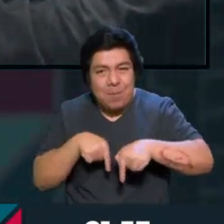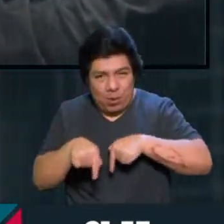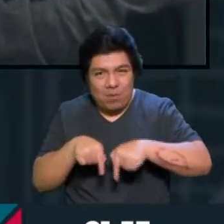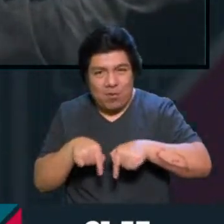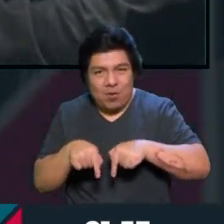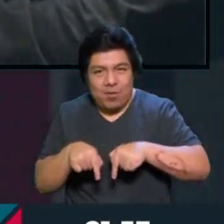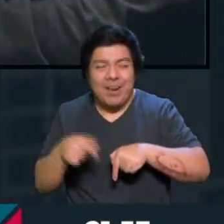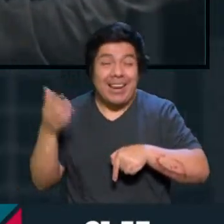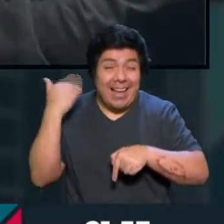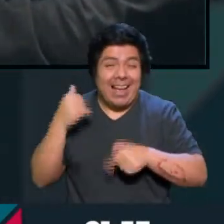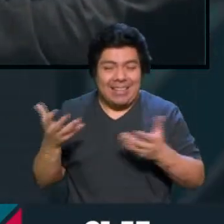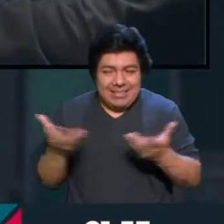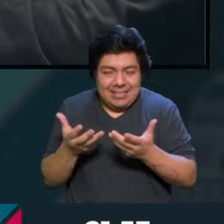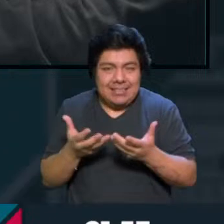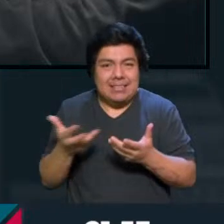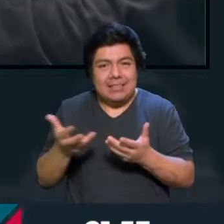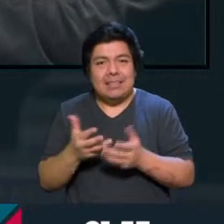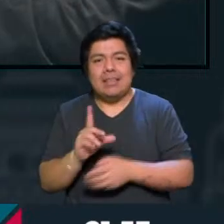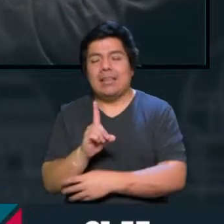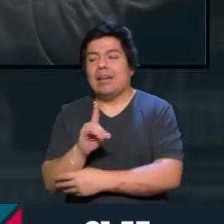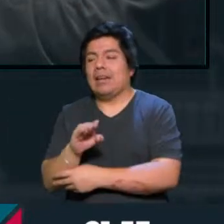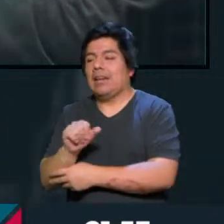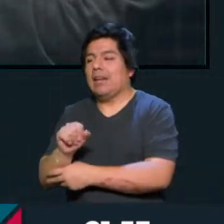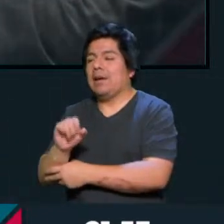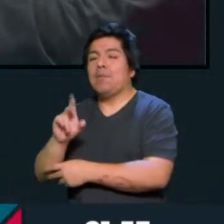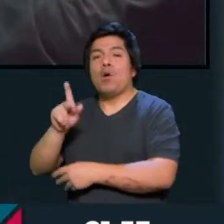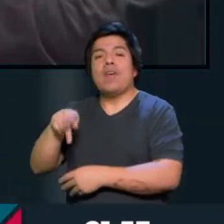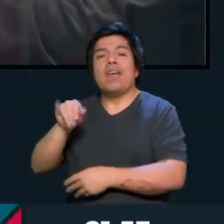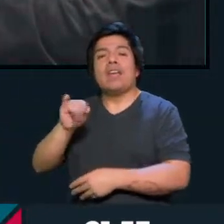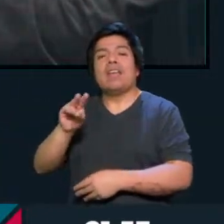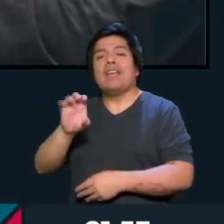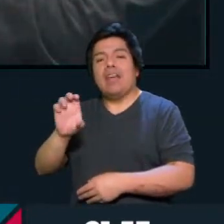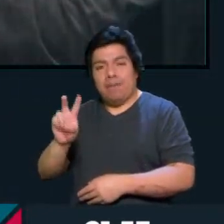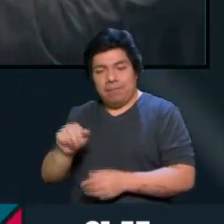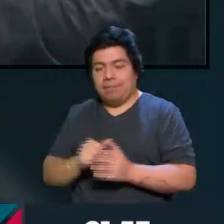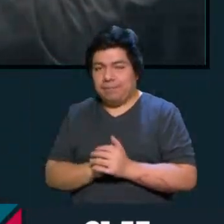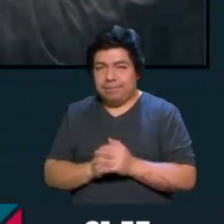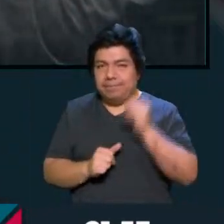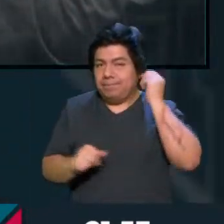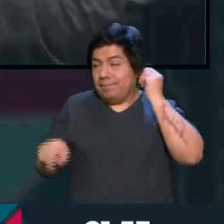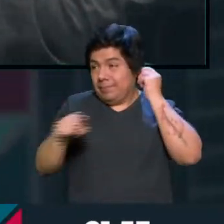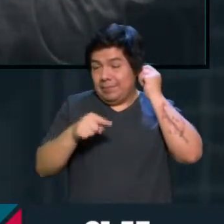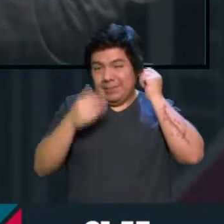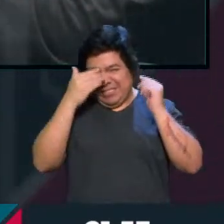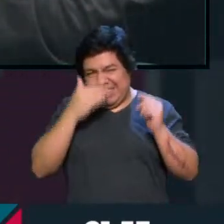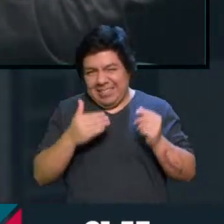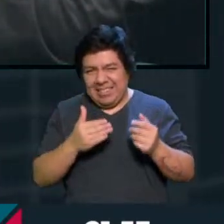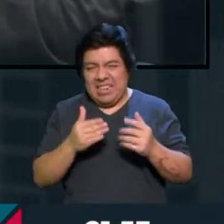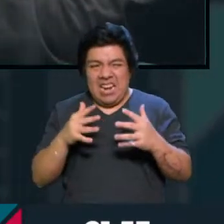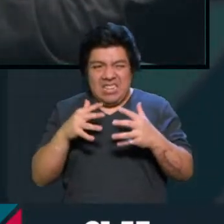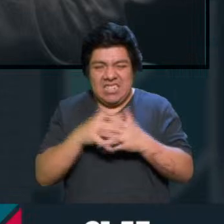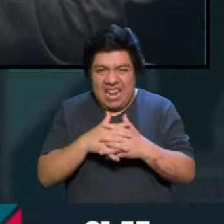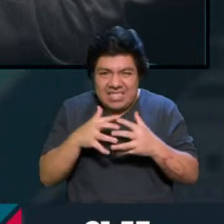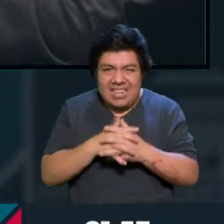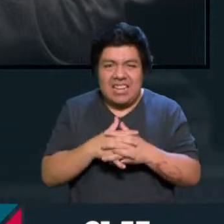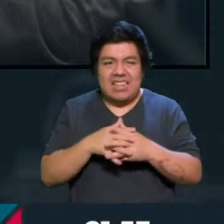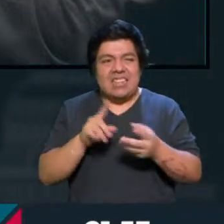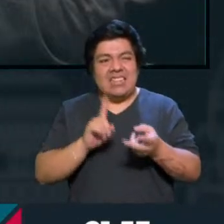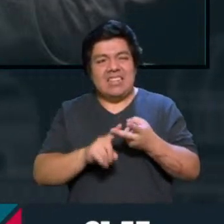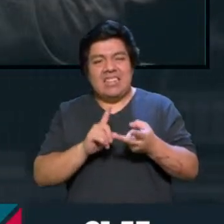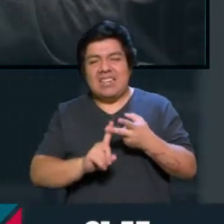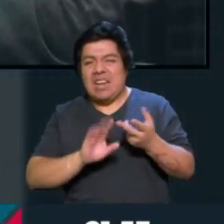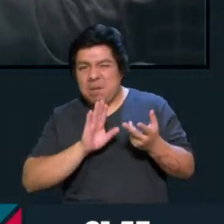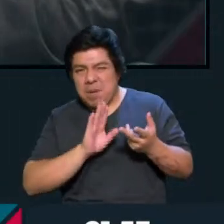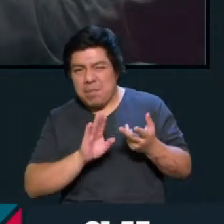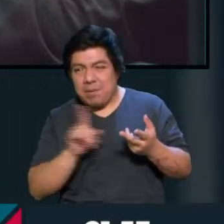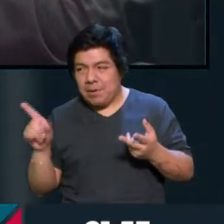en algún momento y que fue el Dinamo de Kiev. Okay. El Dinamo de Kiev, ante la guerra, ante la amenaza de